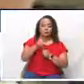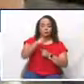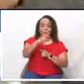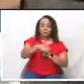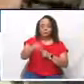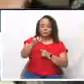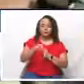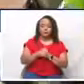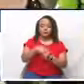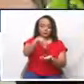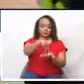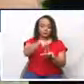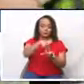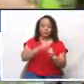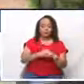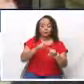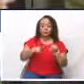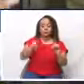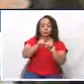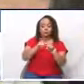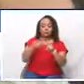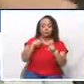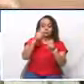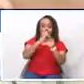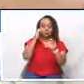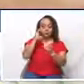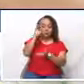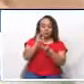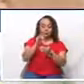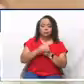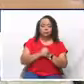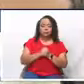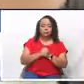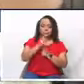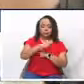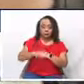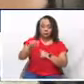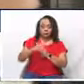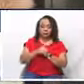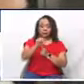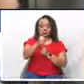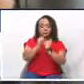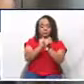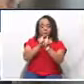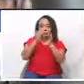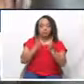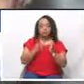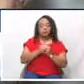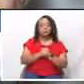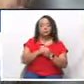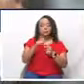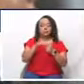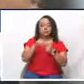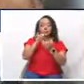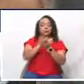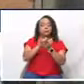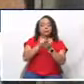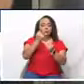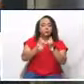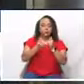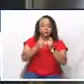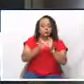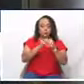transportará a Sherman, pero también hay una microbús atrás que transportará al resto de atletas y delegación, y eso es lo que están